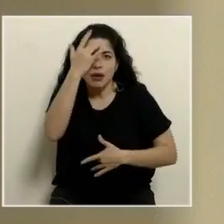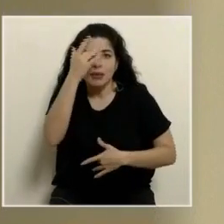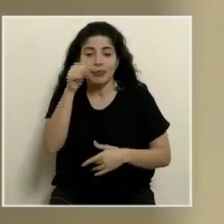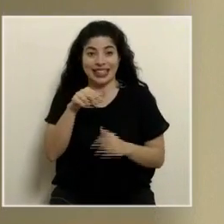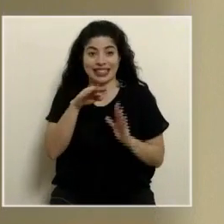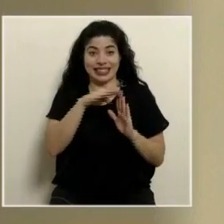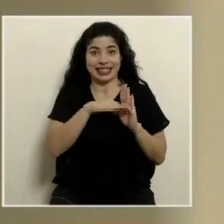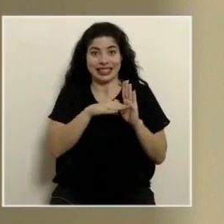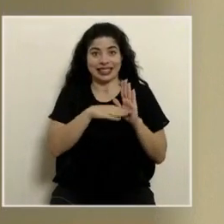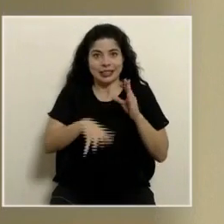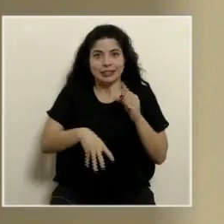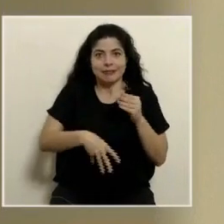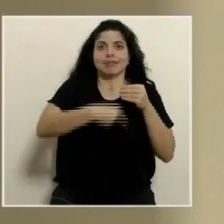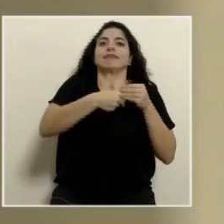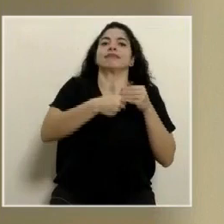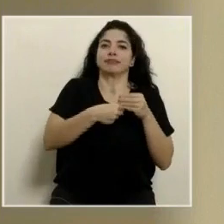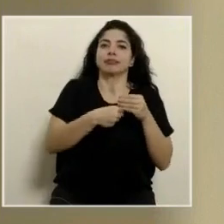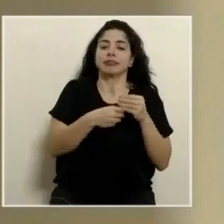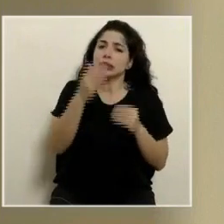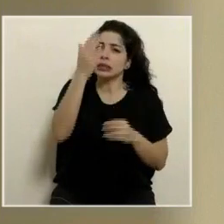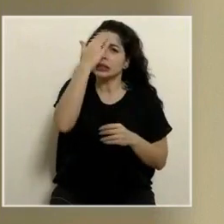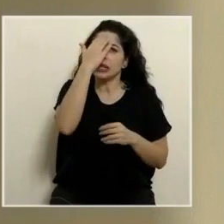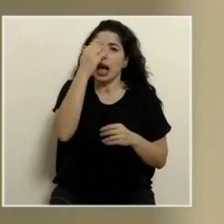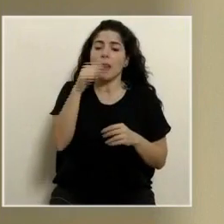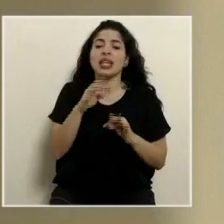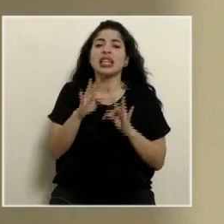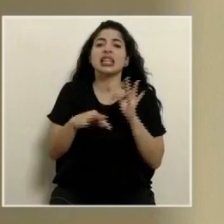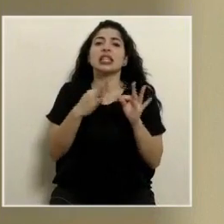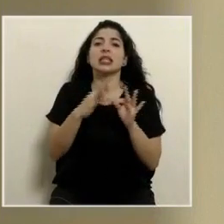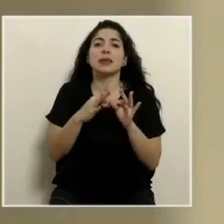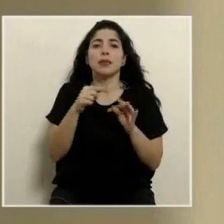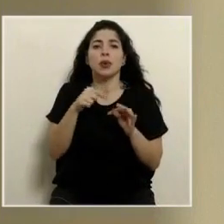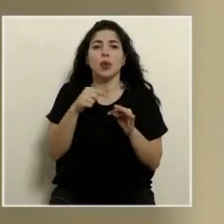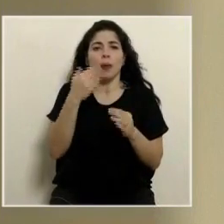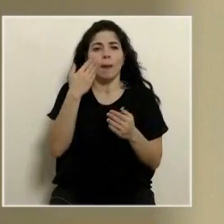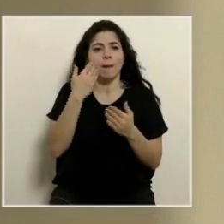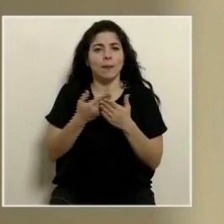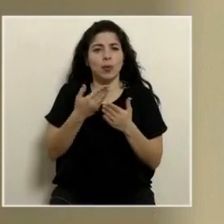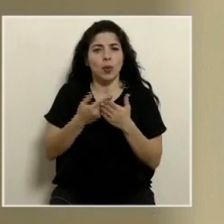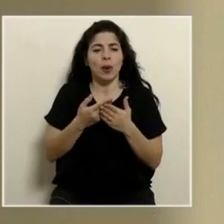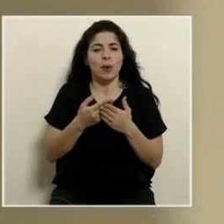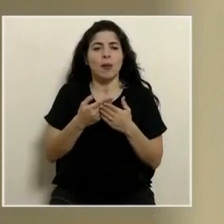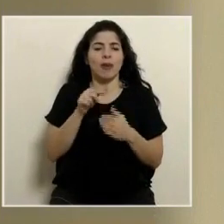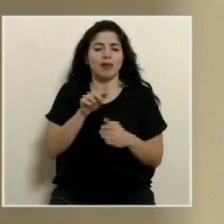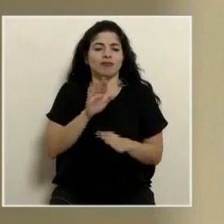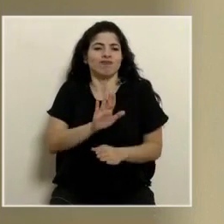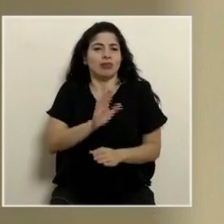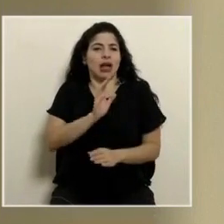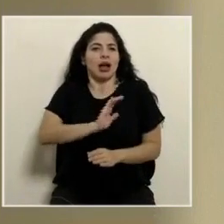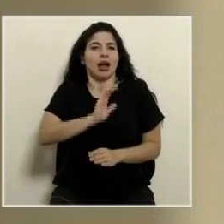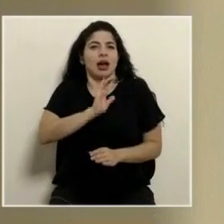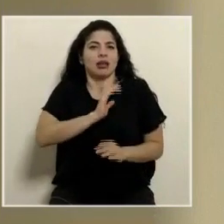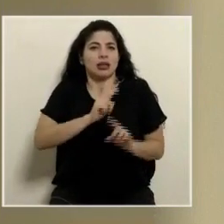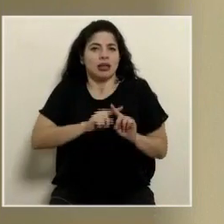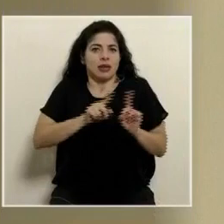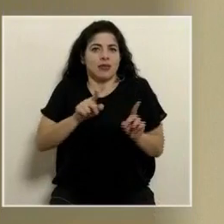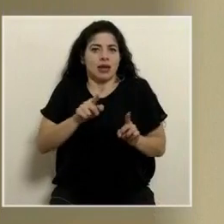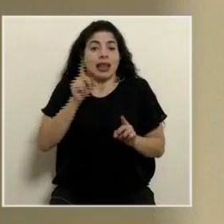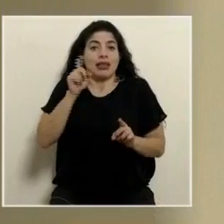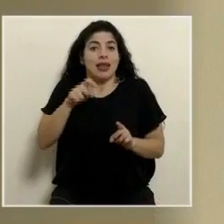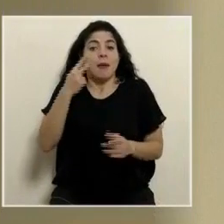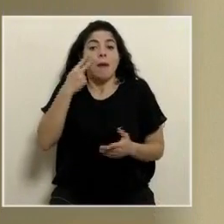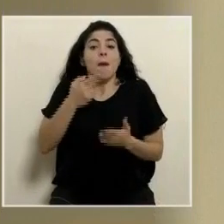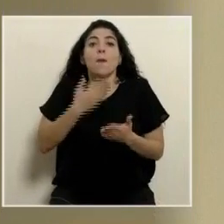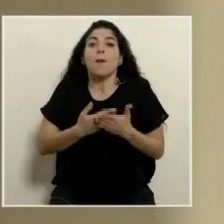tomando obviamente en cuenta las características de las pruebas, que tienen que tener pues ciertas características que nos digan que son pruebas buenas,